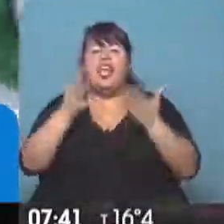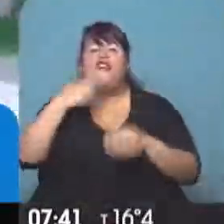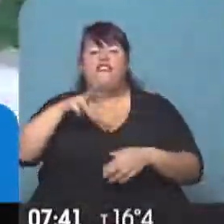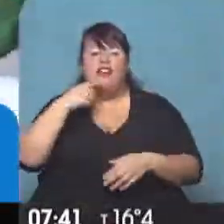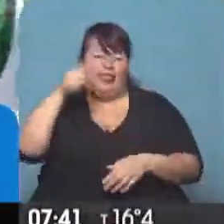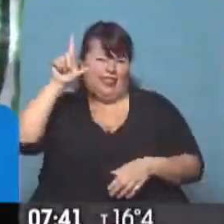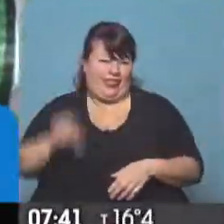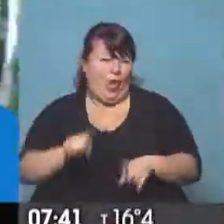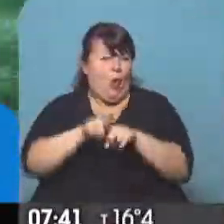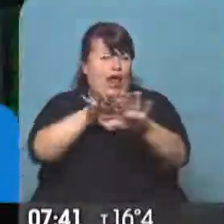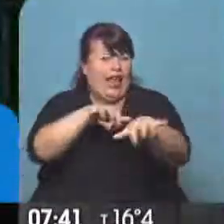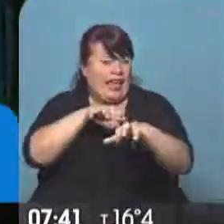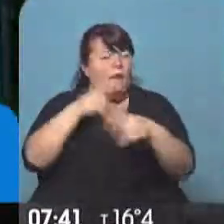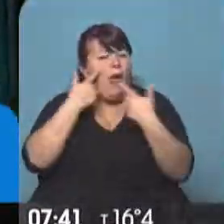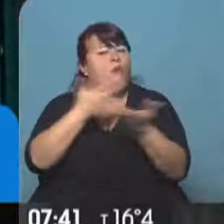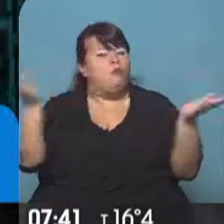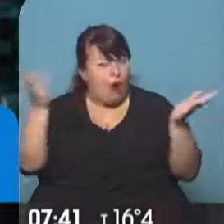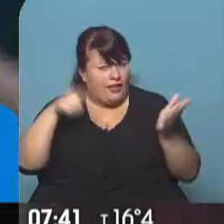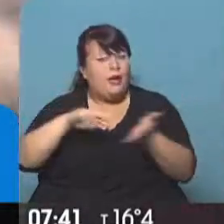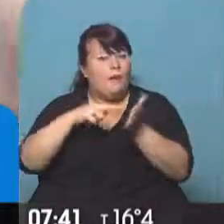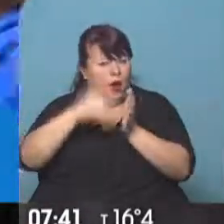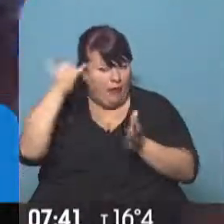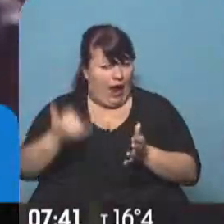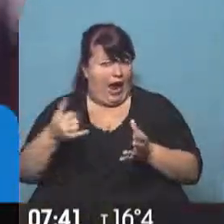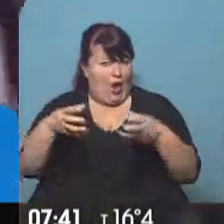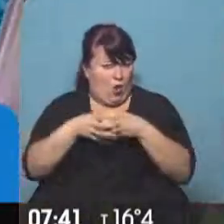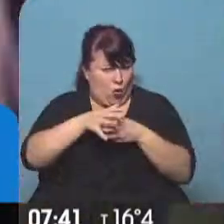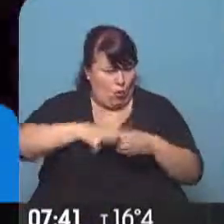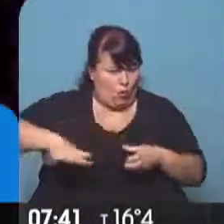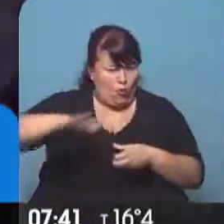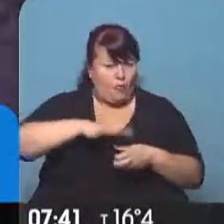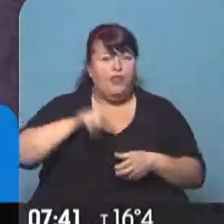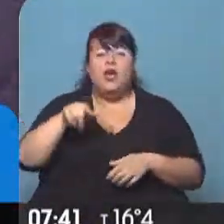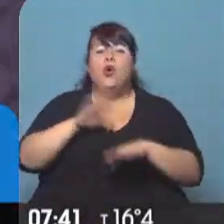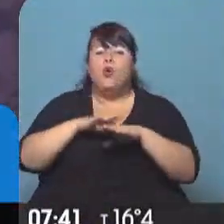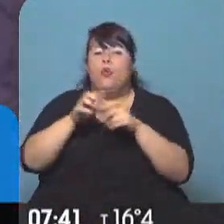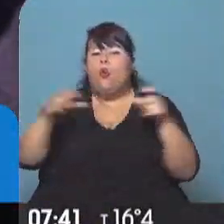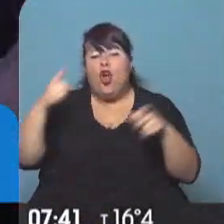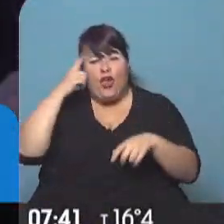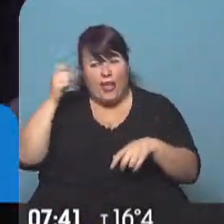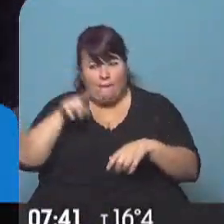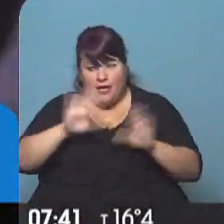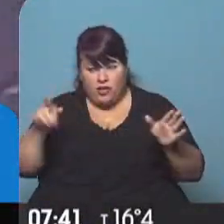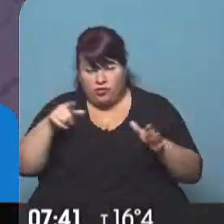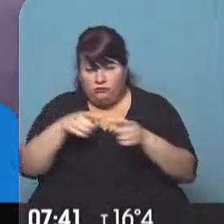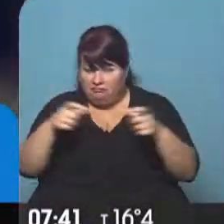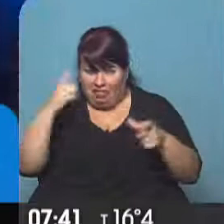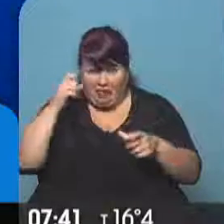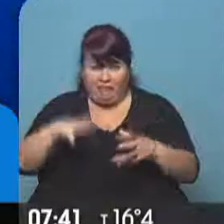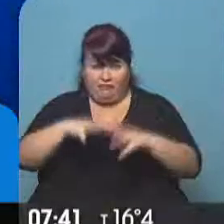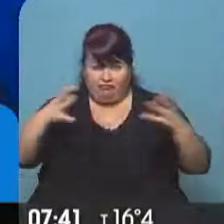a precio de quinta para visibilizar los problemas que atraviesa el sector. Todo esto por un bono de 10 pesos.